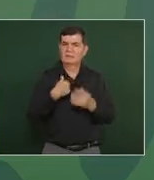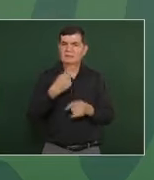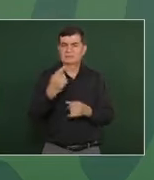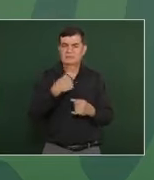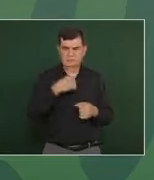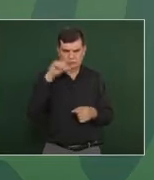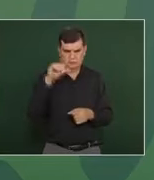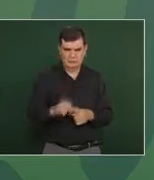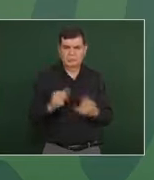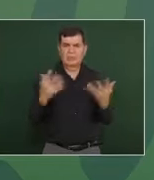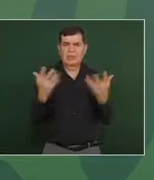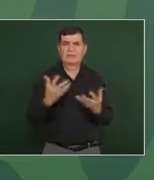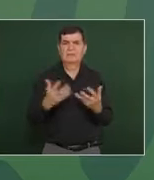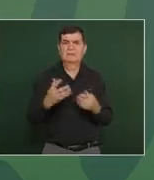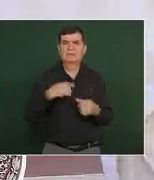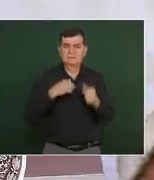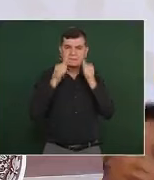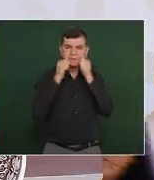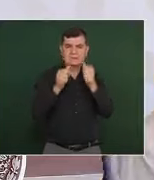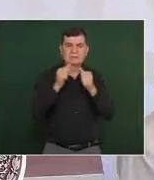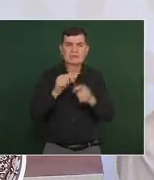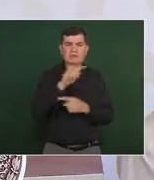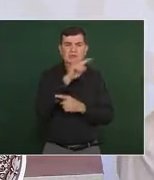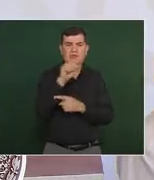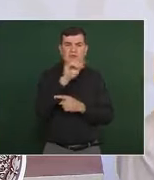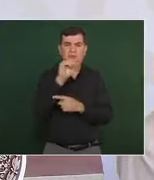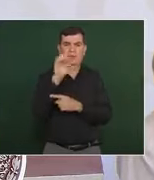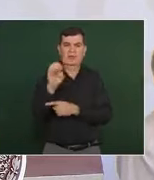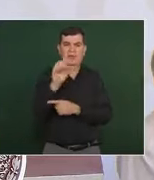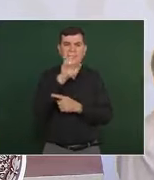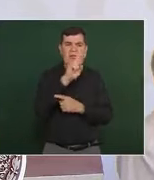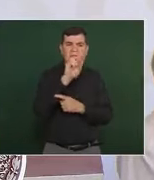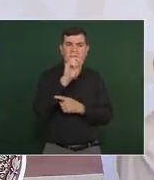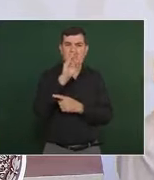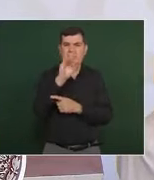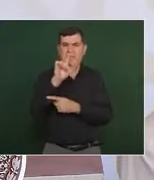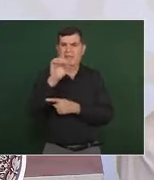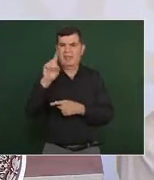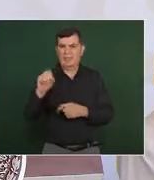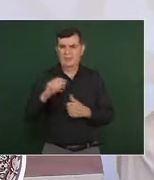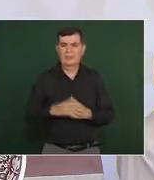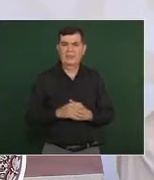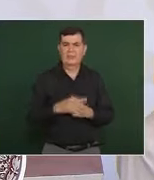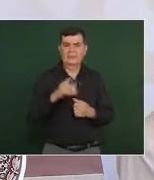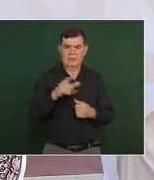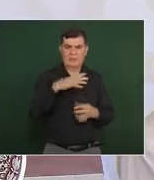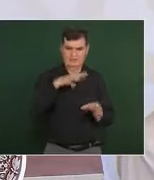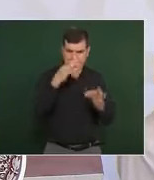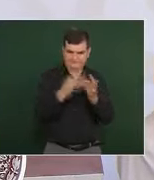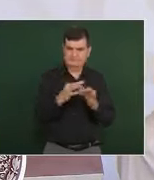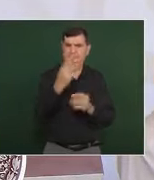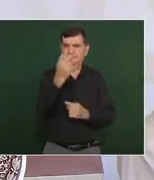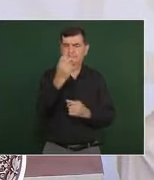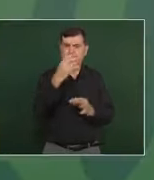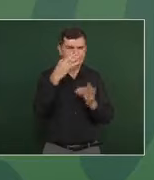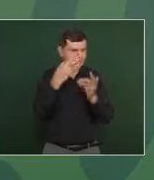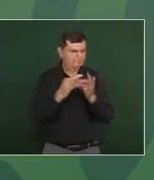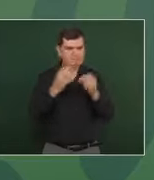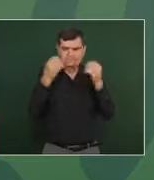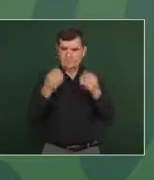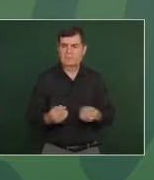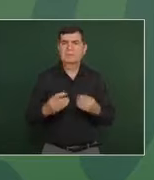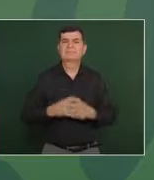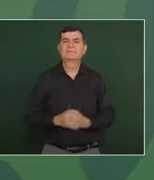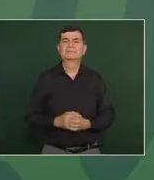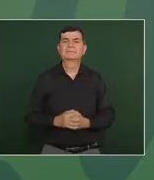y lo va a atender Zoé Robledo y se va a cumplir con el compromiso.